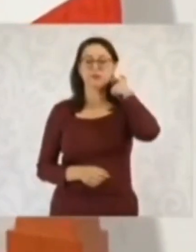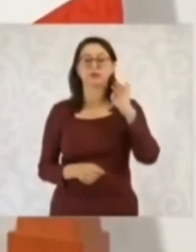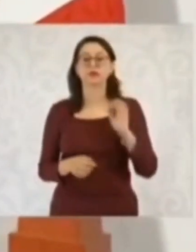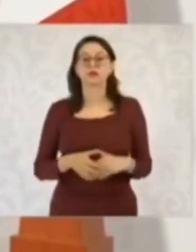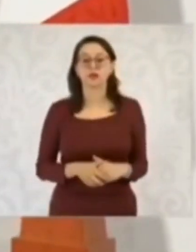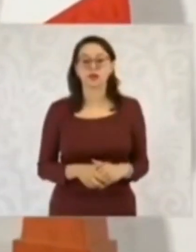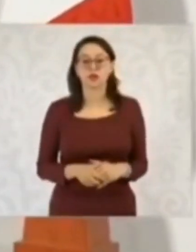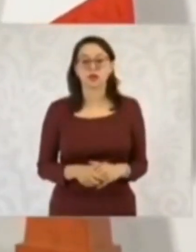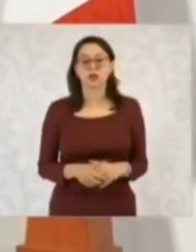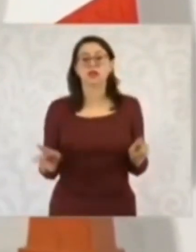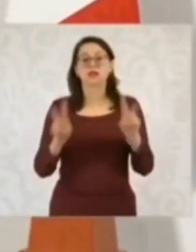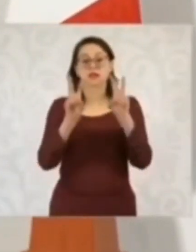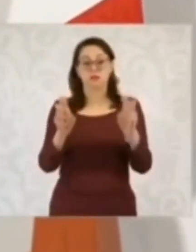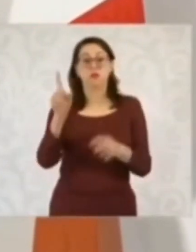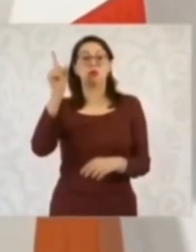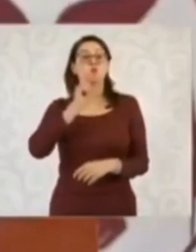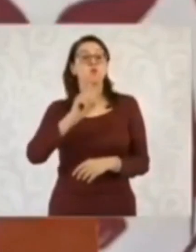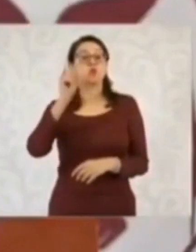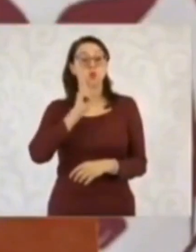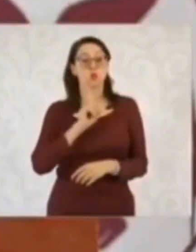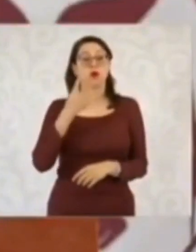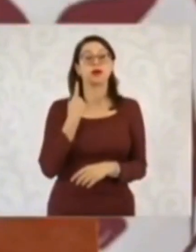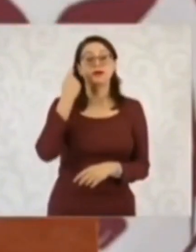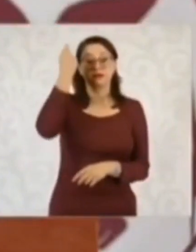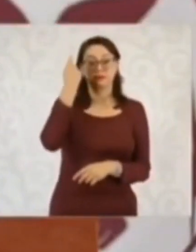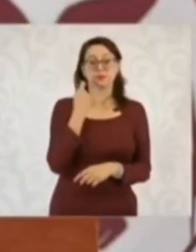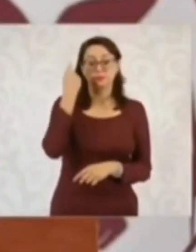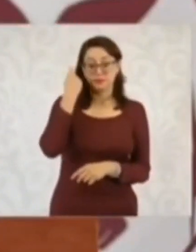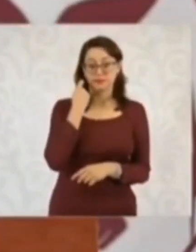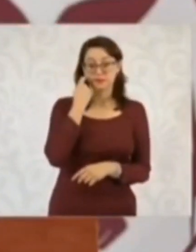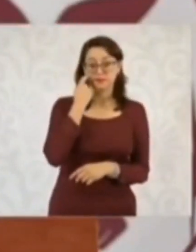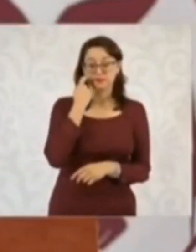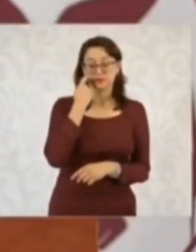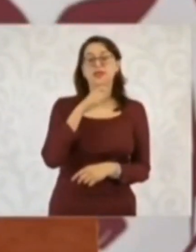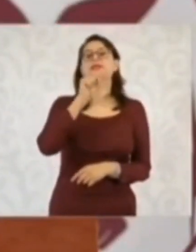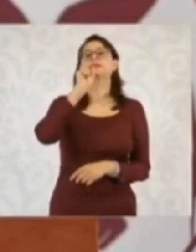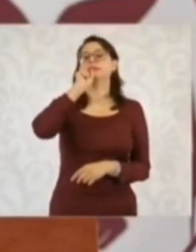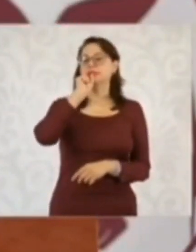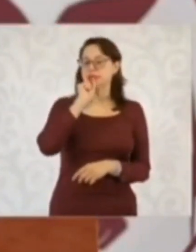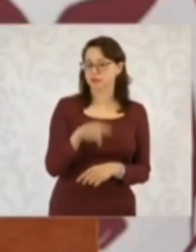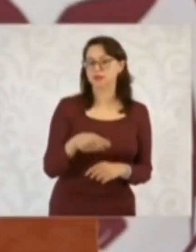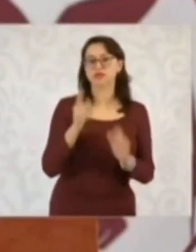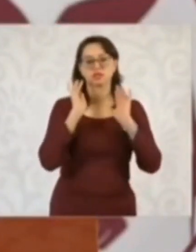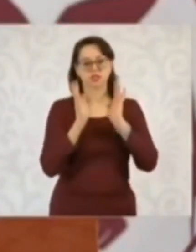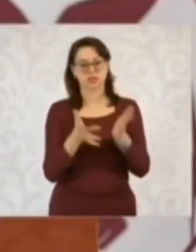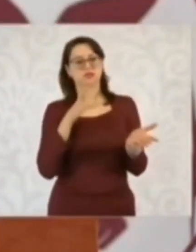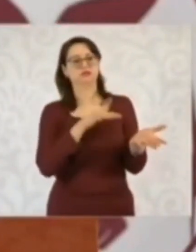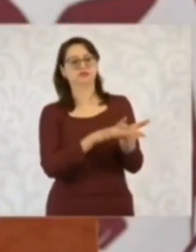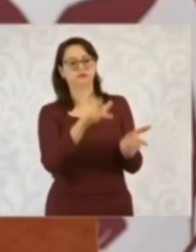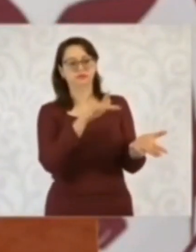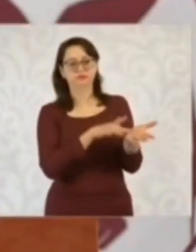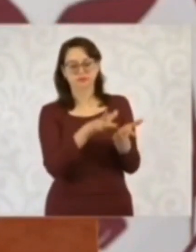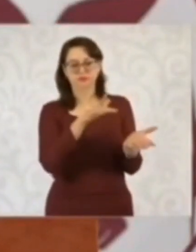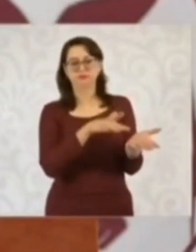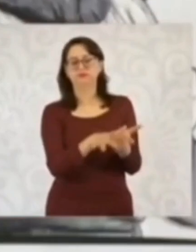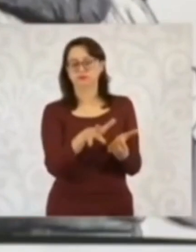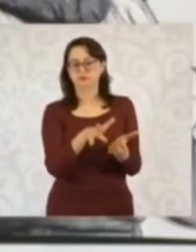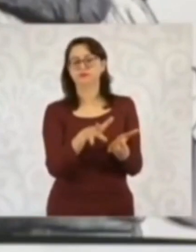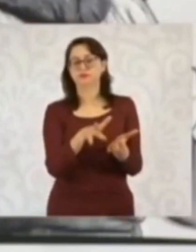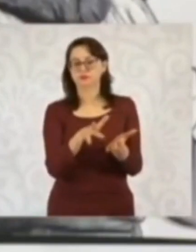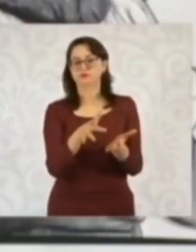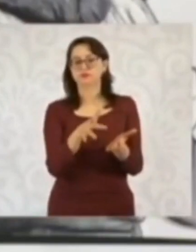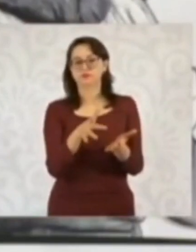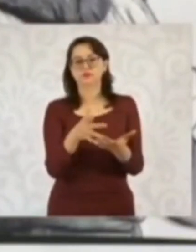Mujeres Bienestar, ya están recibiendo sus apoyos, la gran mayoría